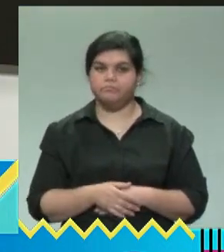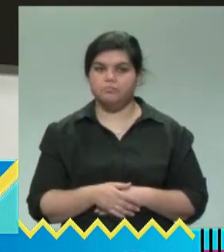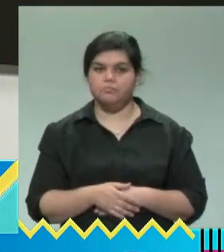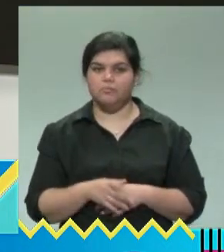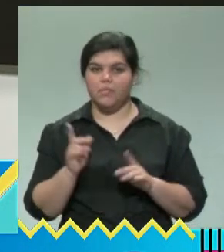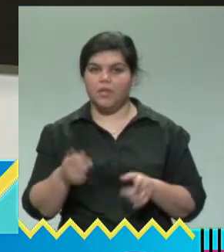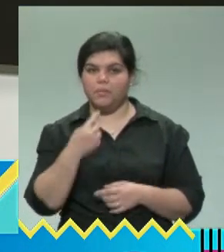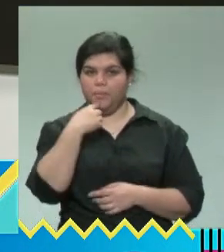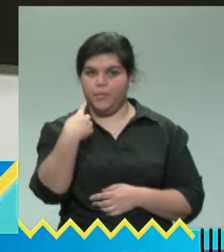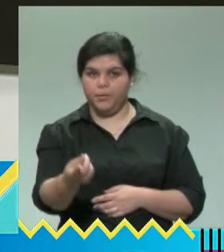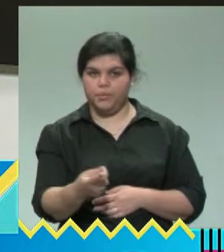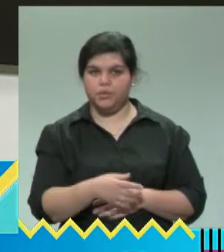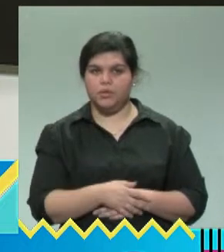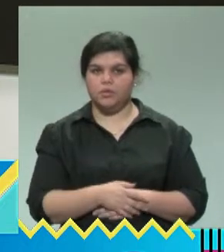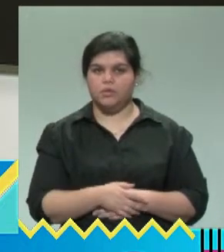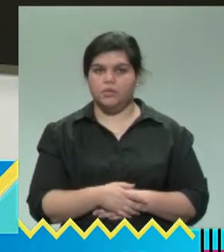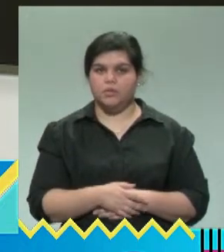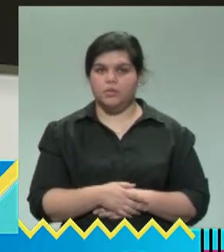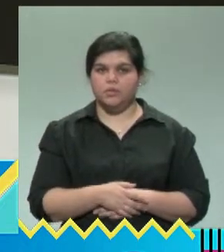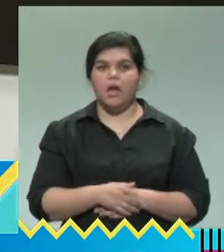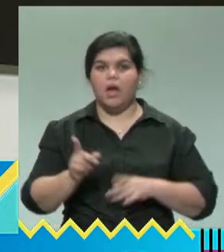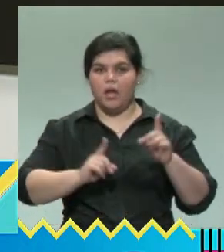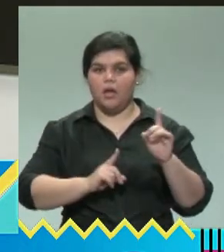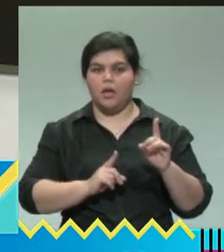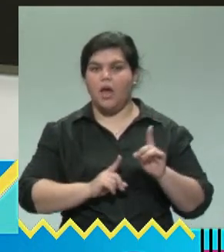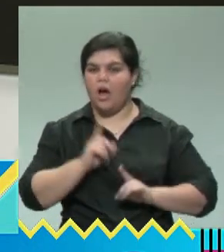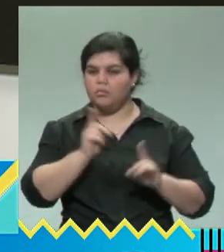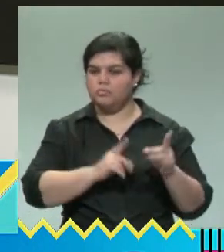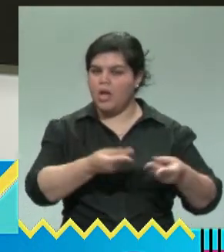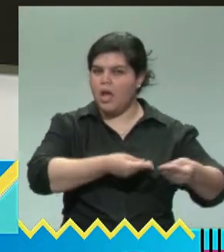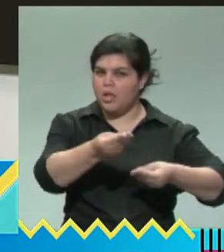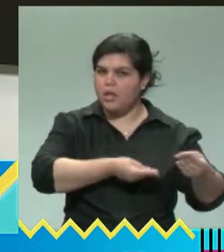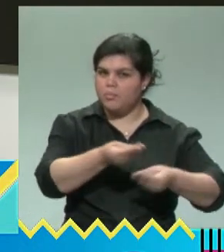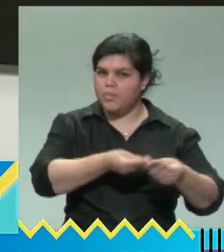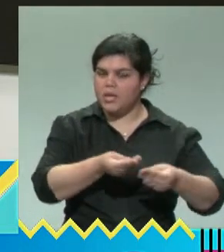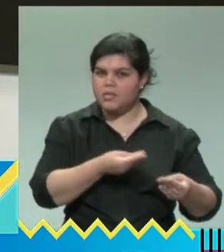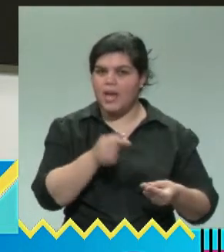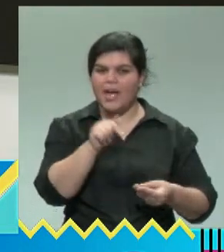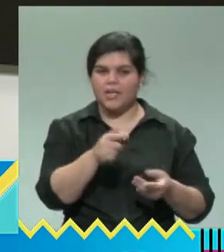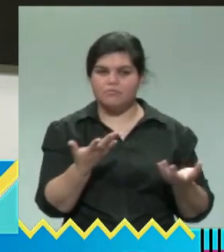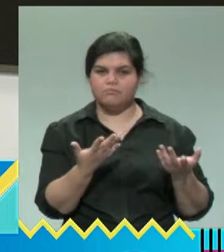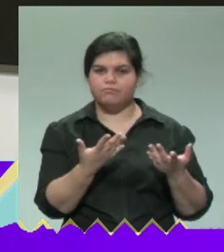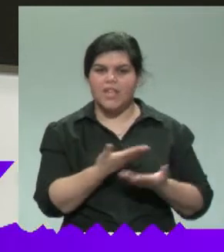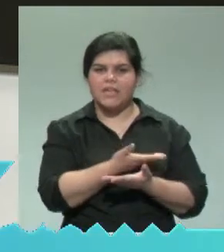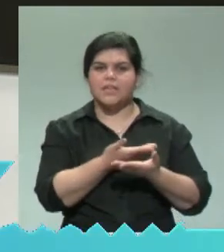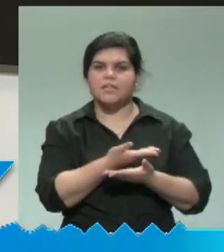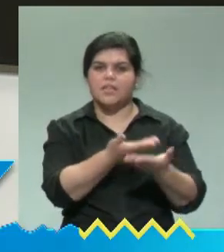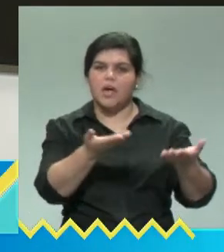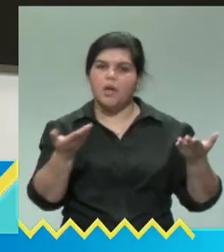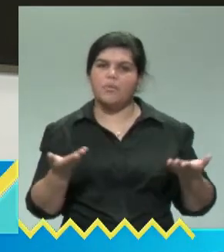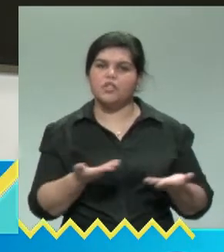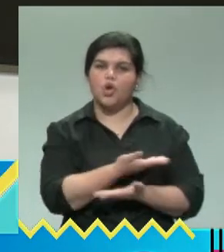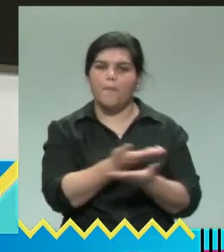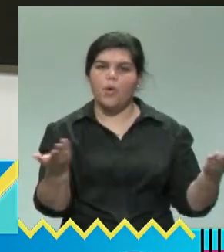veces en cuenta, que tiene que ver con esto de, bueno, a veces hay empresas, ¿sí?, relacionadas a los servicios públicos, muchas veces, en este caso electricidad y